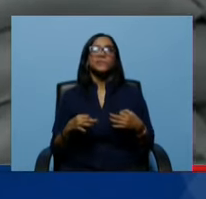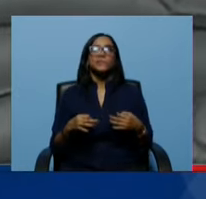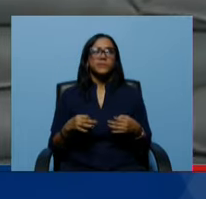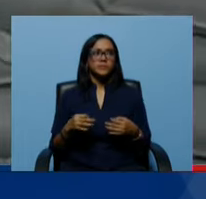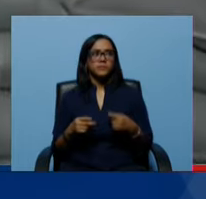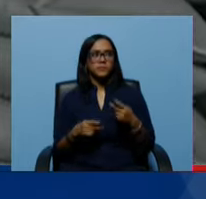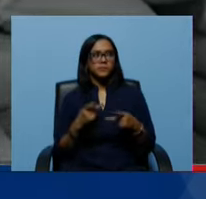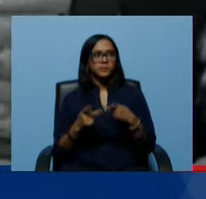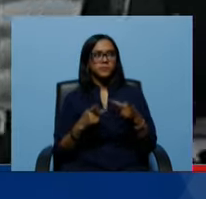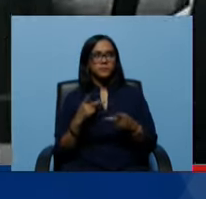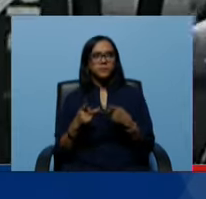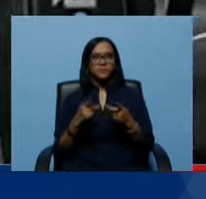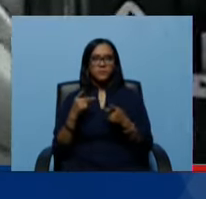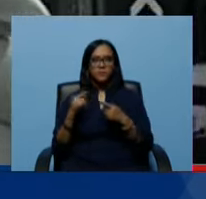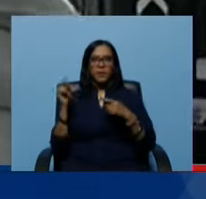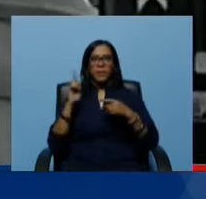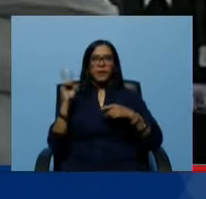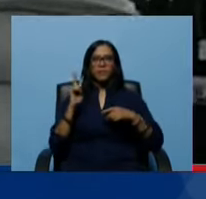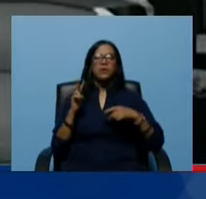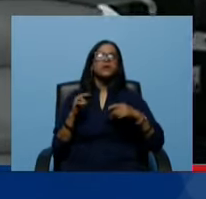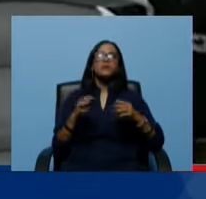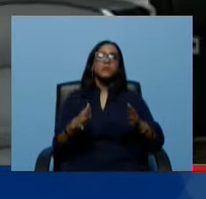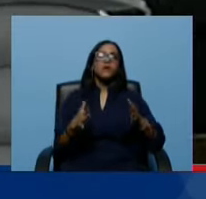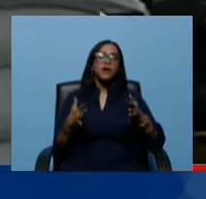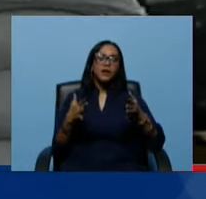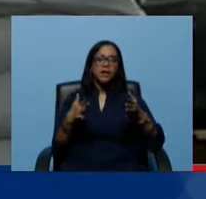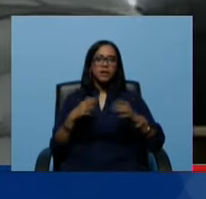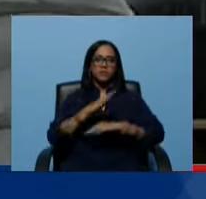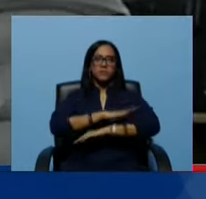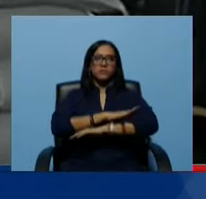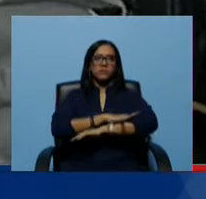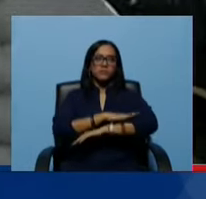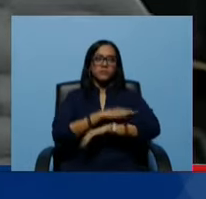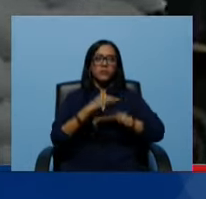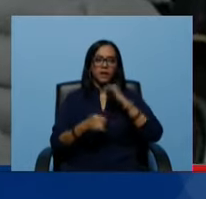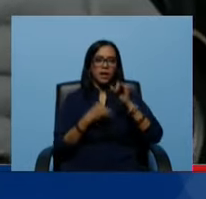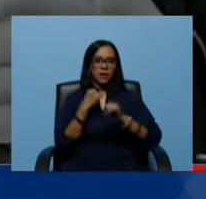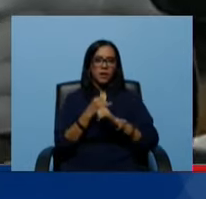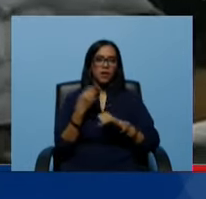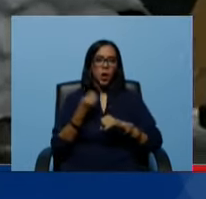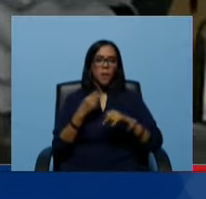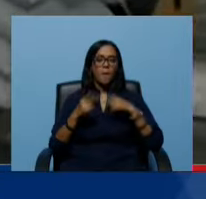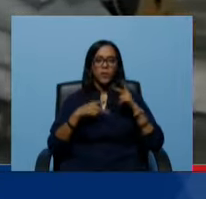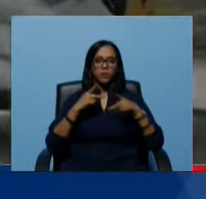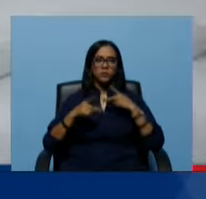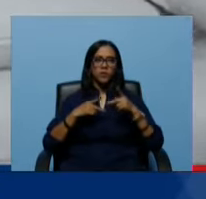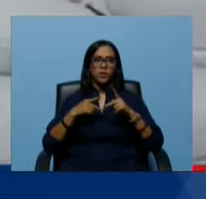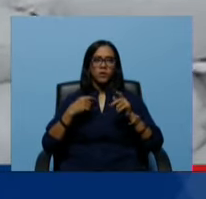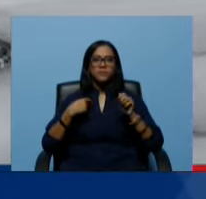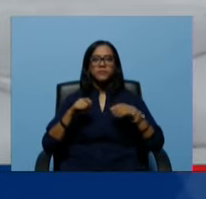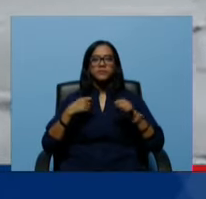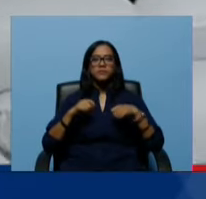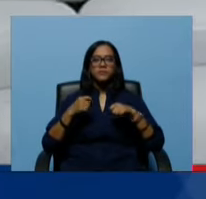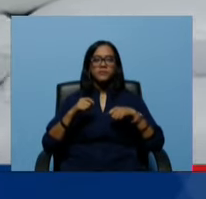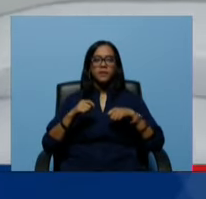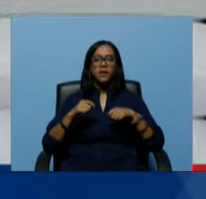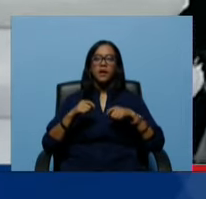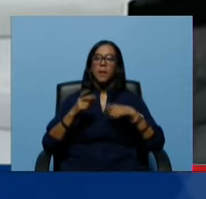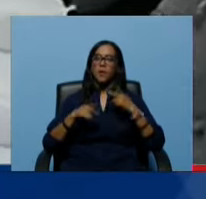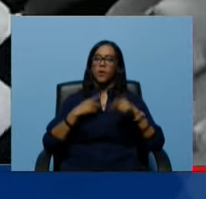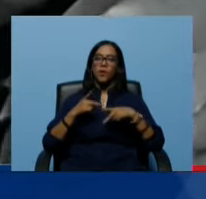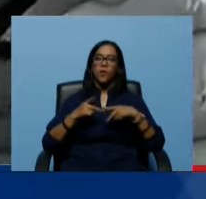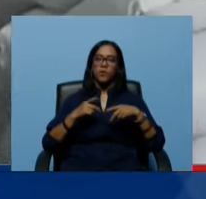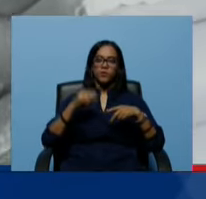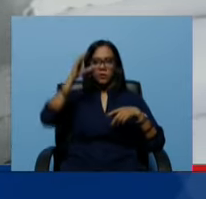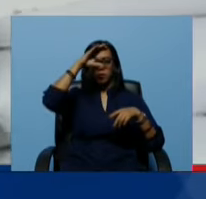de calidad hecho en Venezuela. Nos hemos ganado el posicionamiento en el mercado internacional como productores y exportadores de productos de calidad